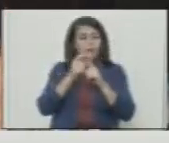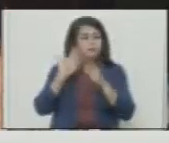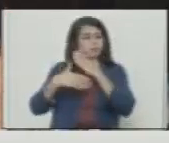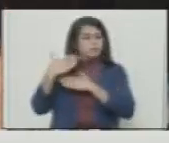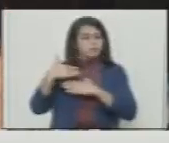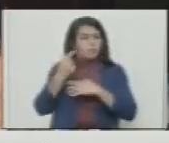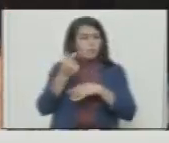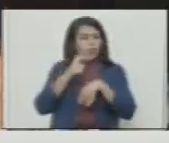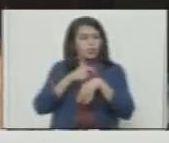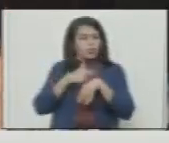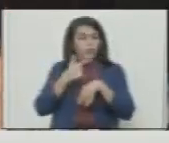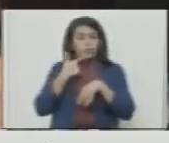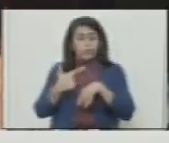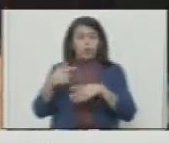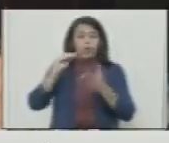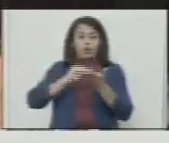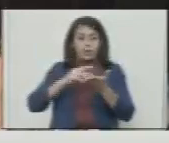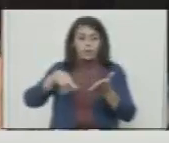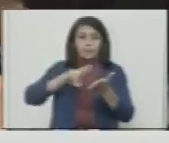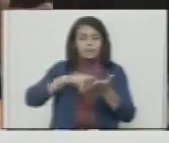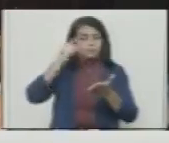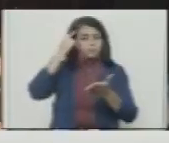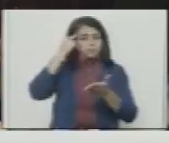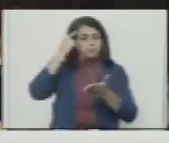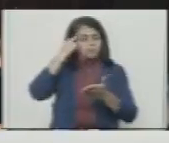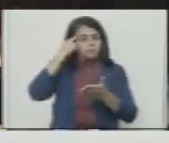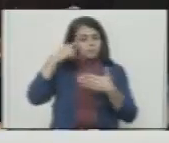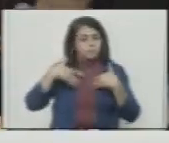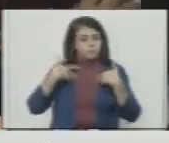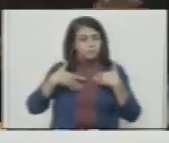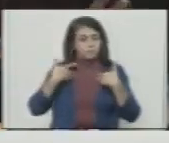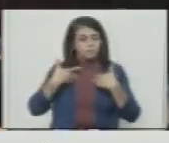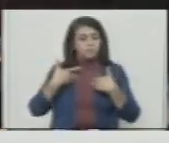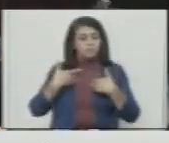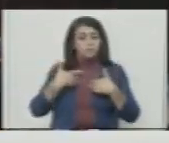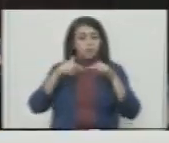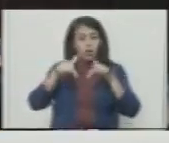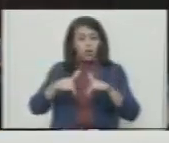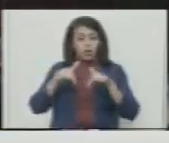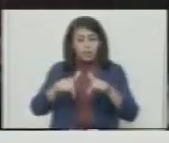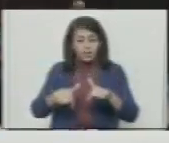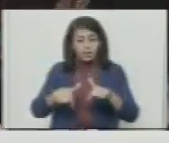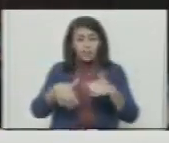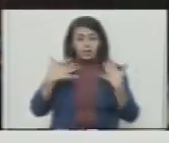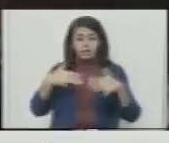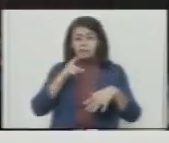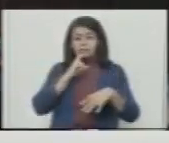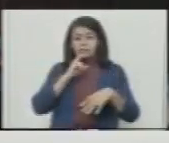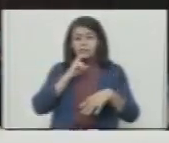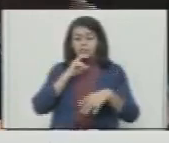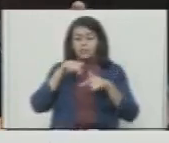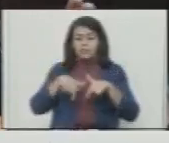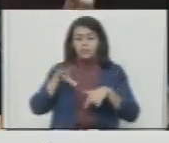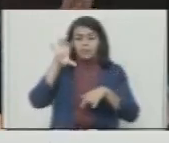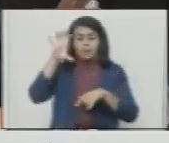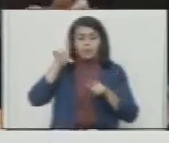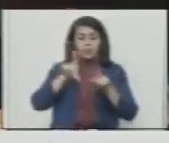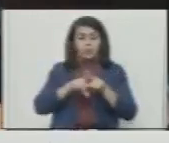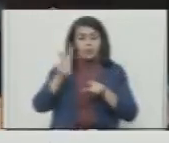que se pronunció hace unos minutos atrás, pero que para todos nosotros nos emociona. Sobre todo las actuales circunstancias del